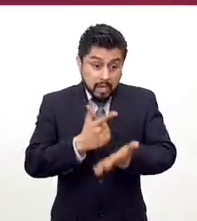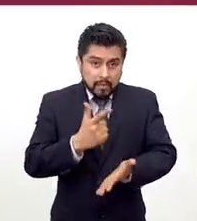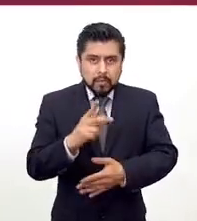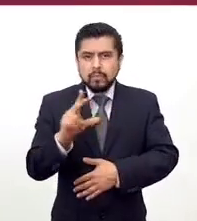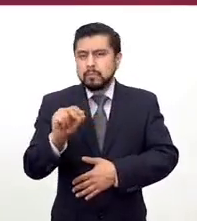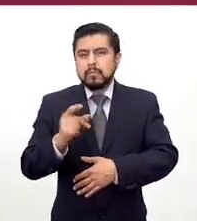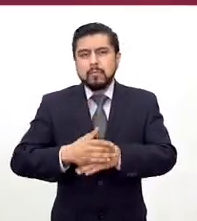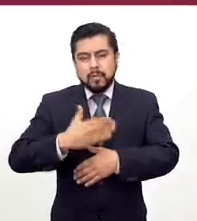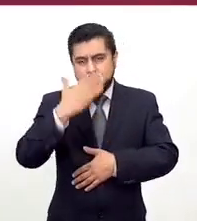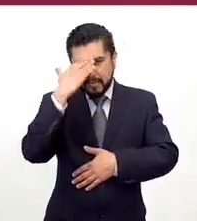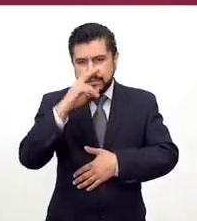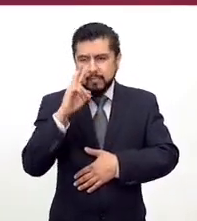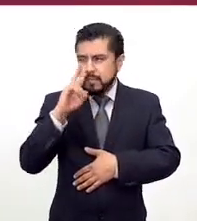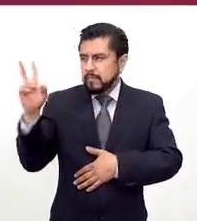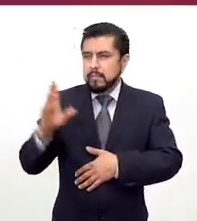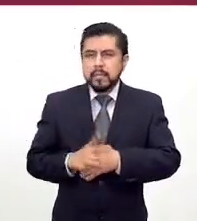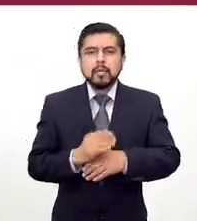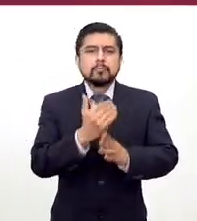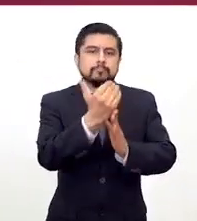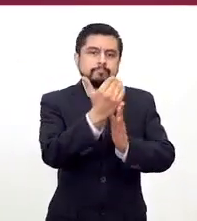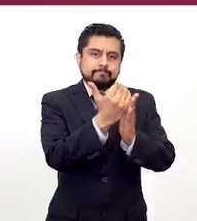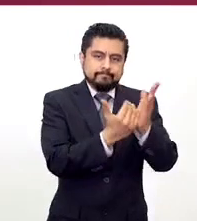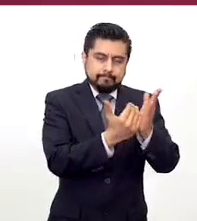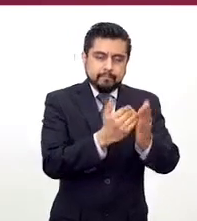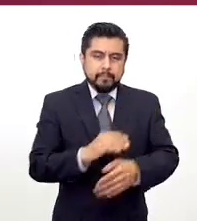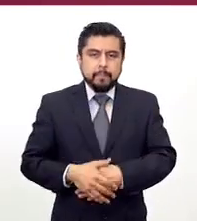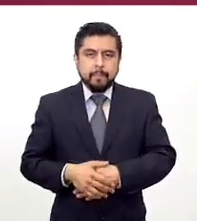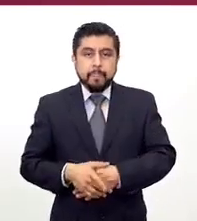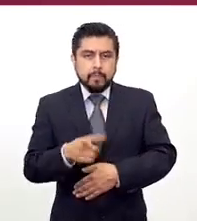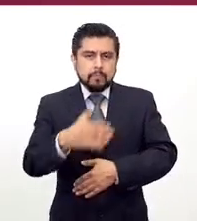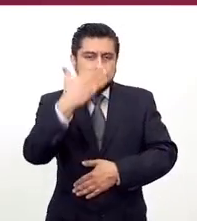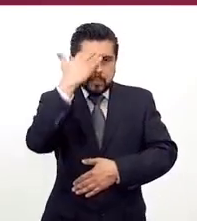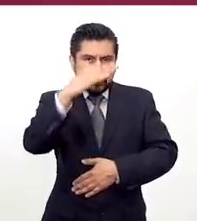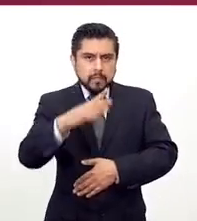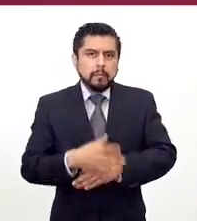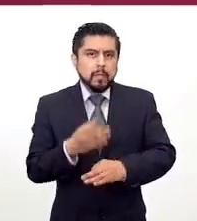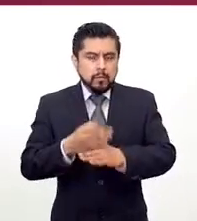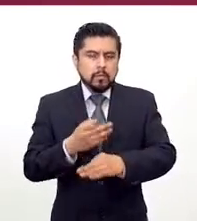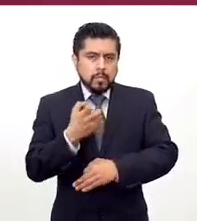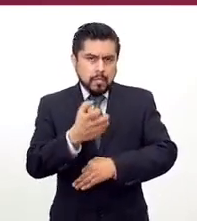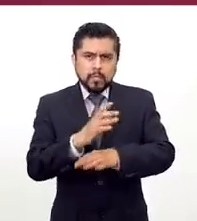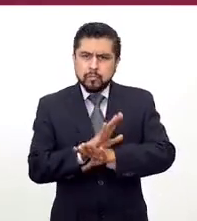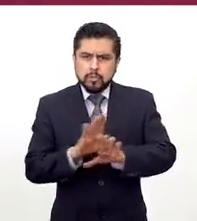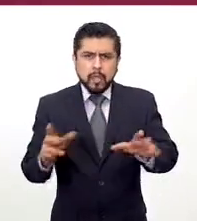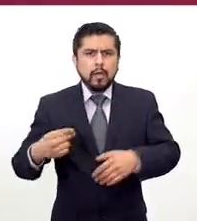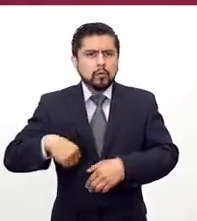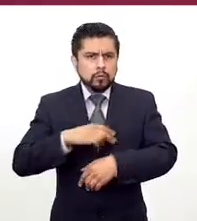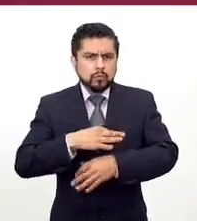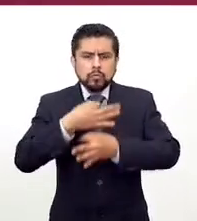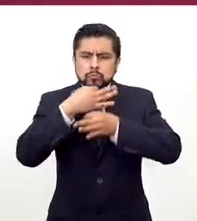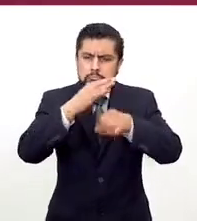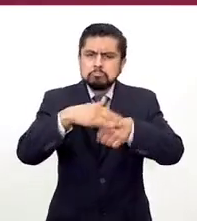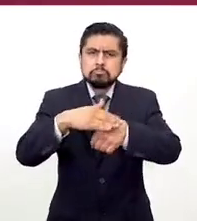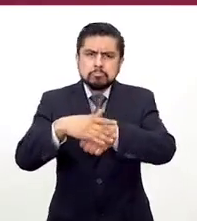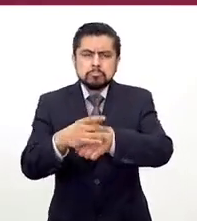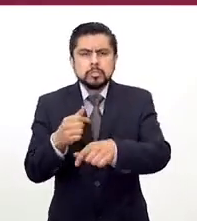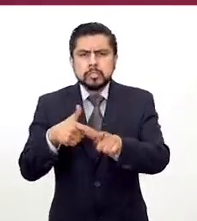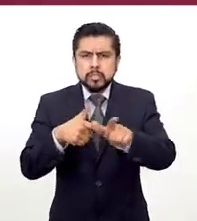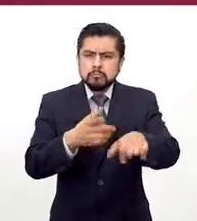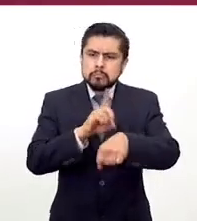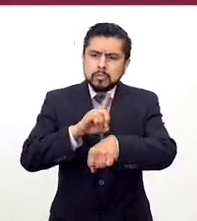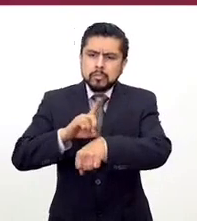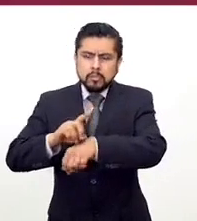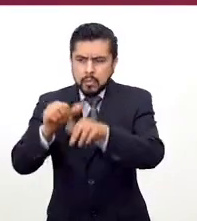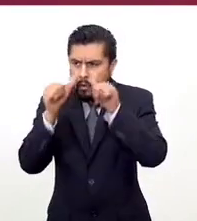sea muy grave, pues como ustedes pueden ver, es mucho menor. Entonces, que sepan ustedes esta situación, vamos a seguir informando, estamos